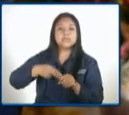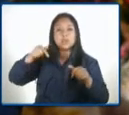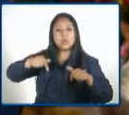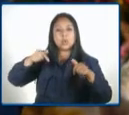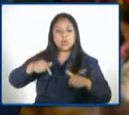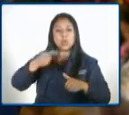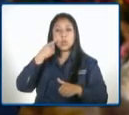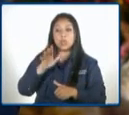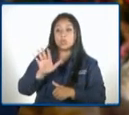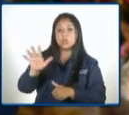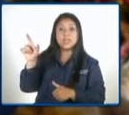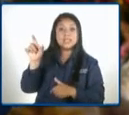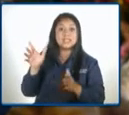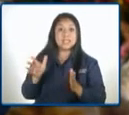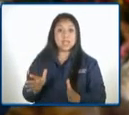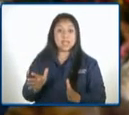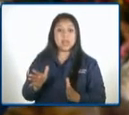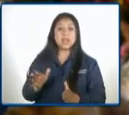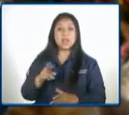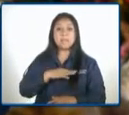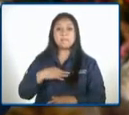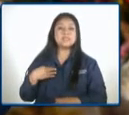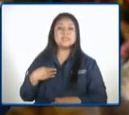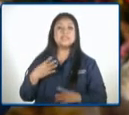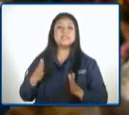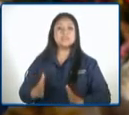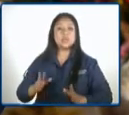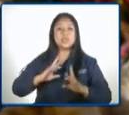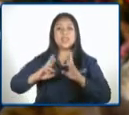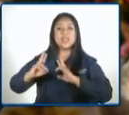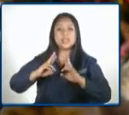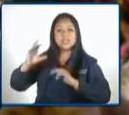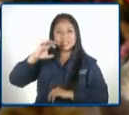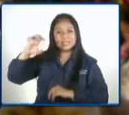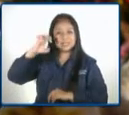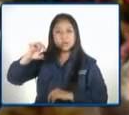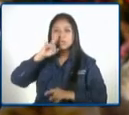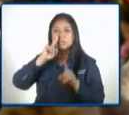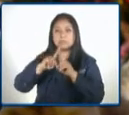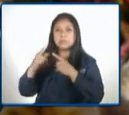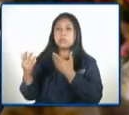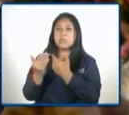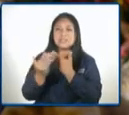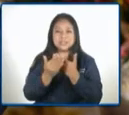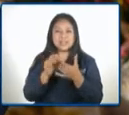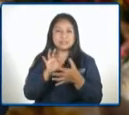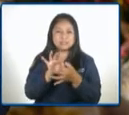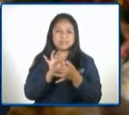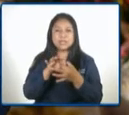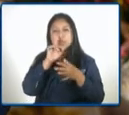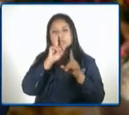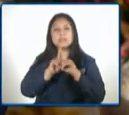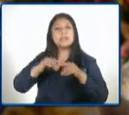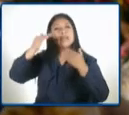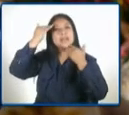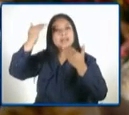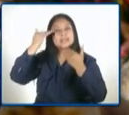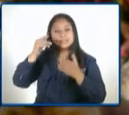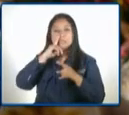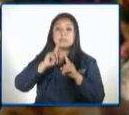su canciller, de sus miembros del gabinete, quizás los más cercanos, pero agradecerle también al señor canciller, que